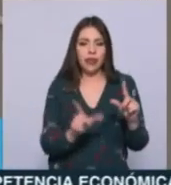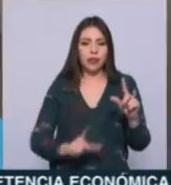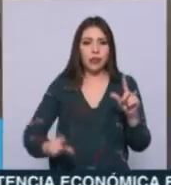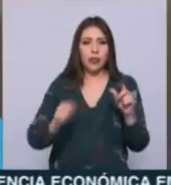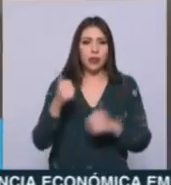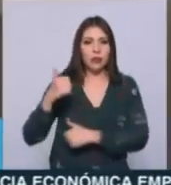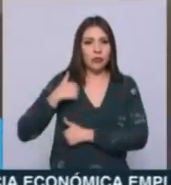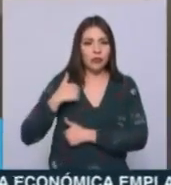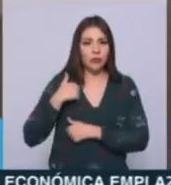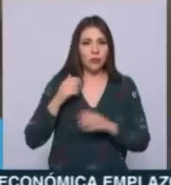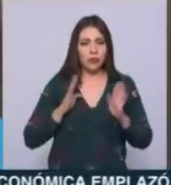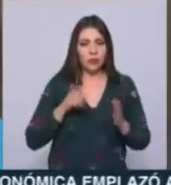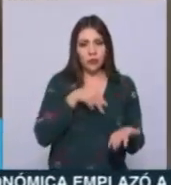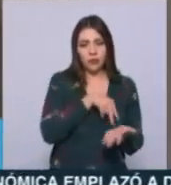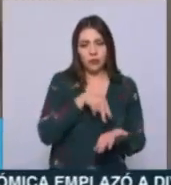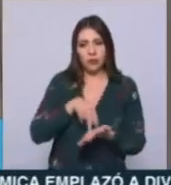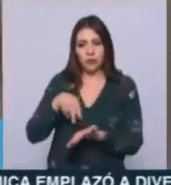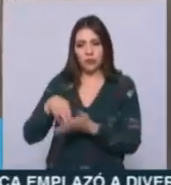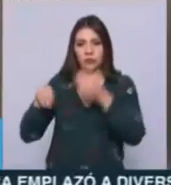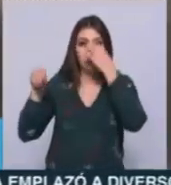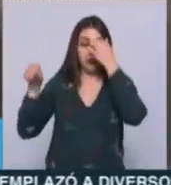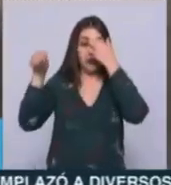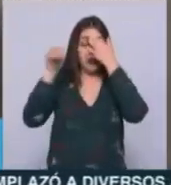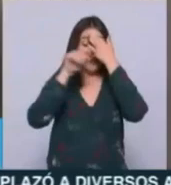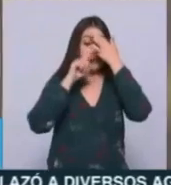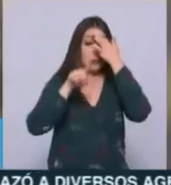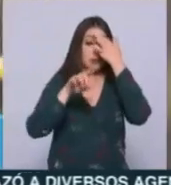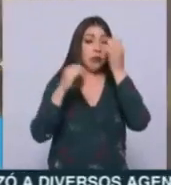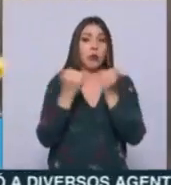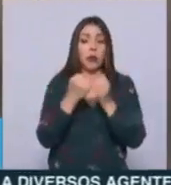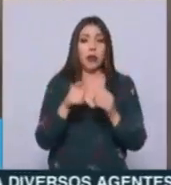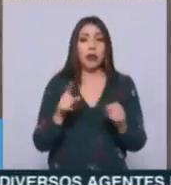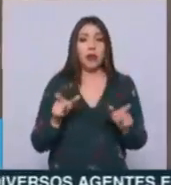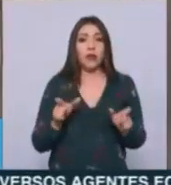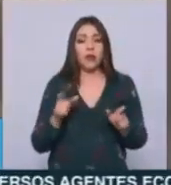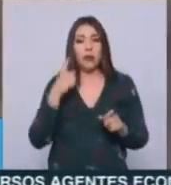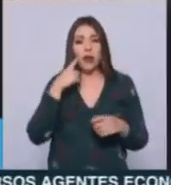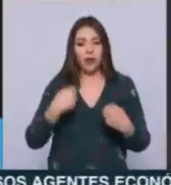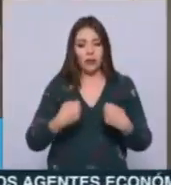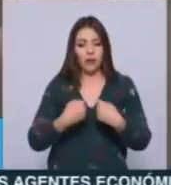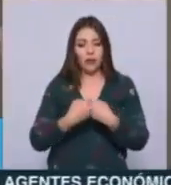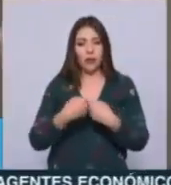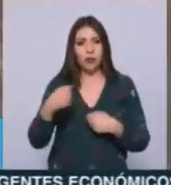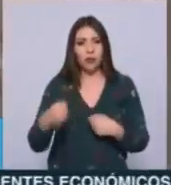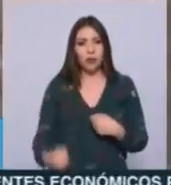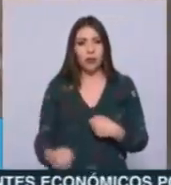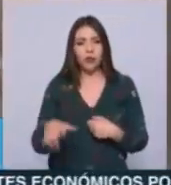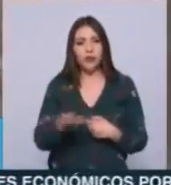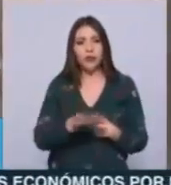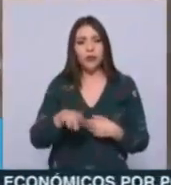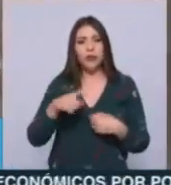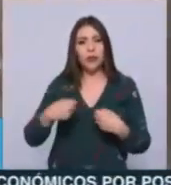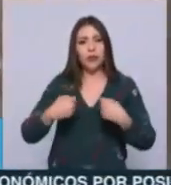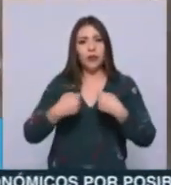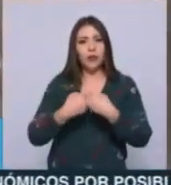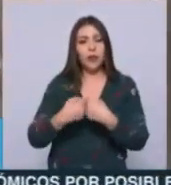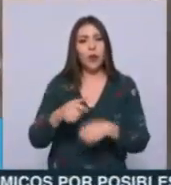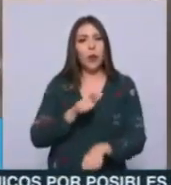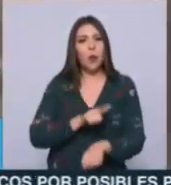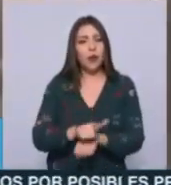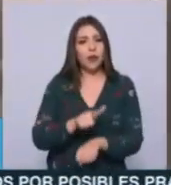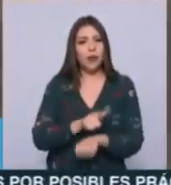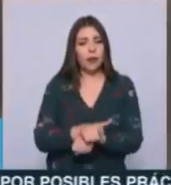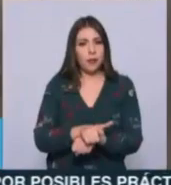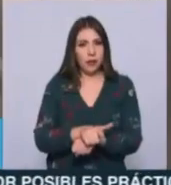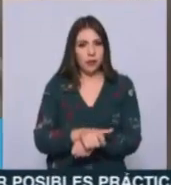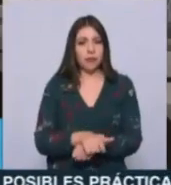hemos estado viendo inclusive desde ayer, pues en la frontera sur de México, que es toda la frontera con Guatemala. Ese, pues bueno, es uno de los primeros